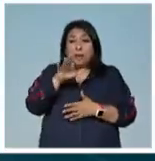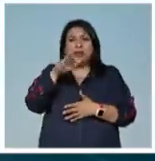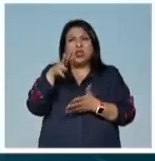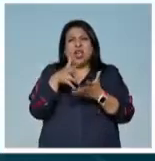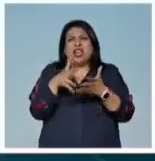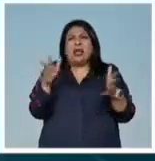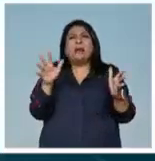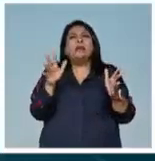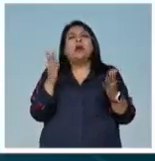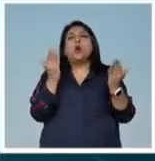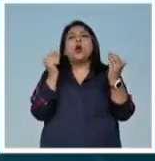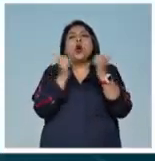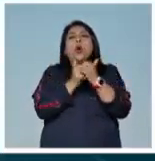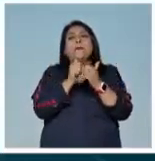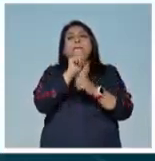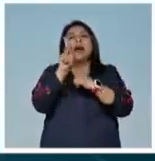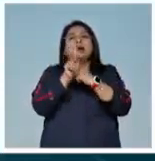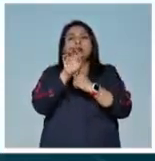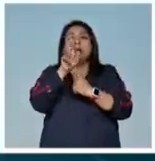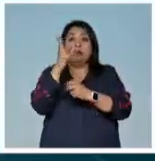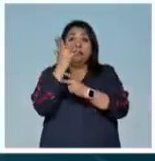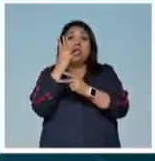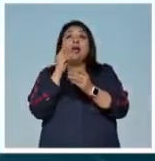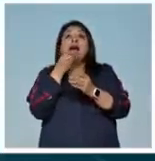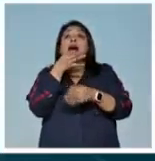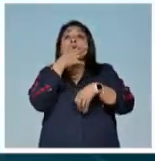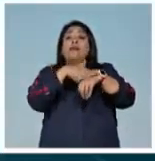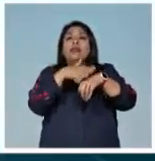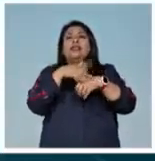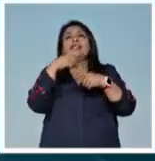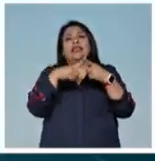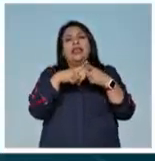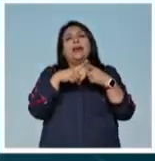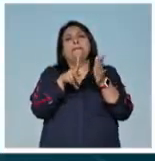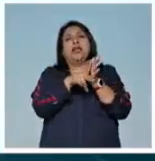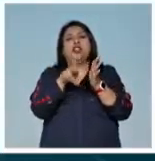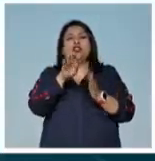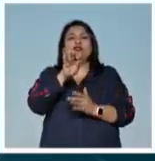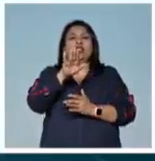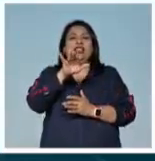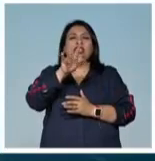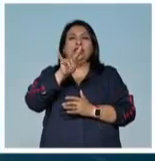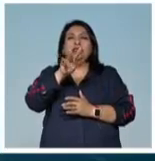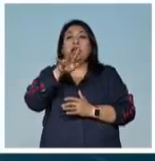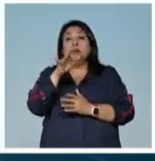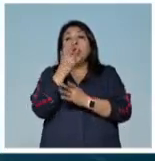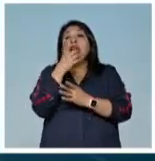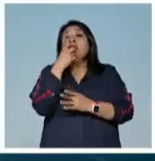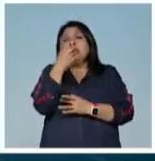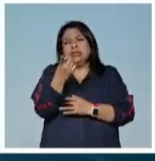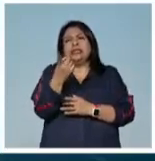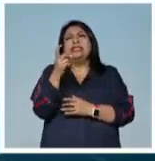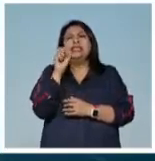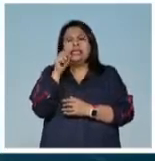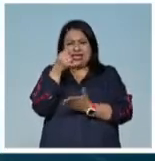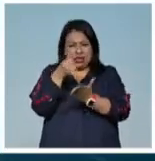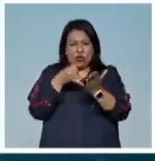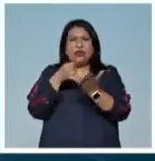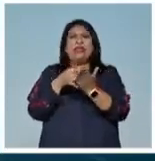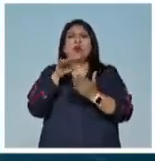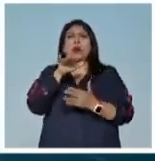que Bélgica. Lo anterior fue reportado recientemente por Financial Times, que señala que, aunque una parte del cultivo en